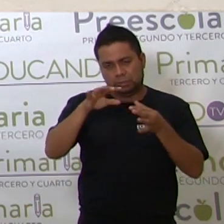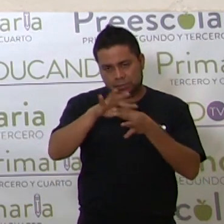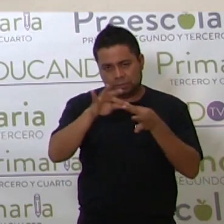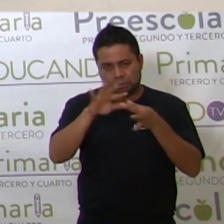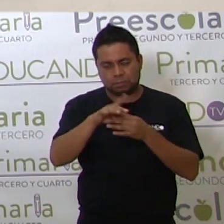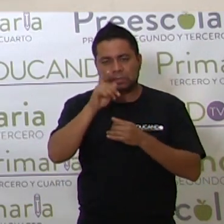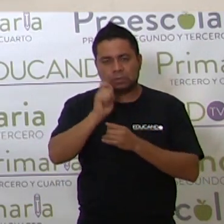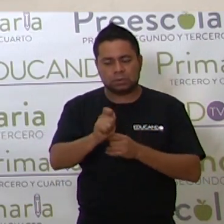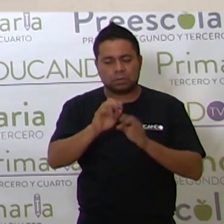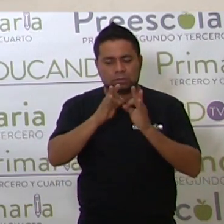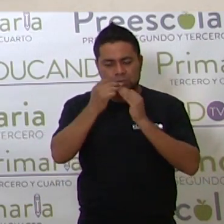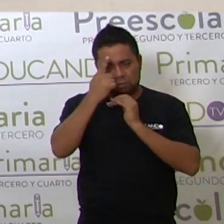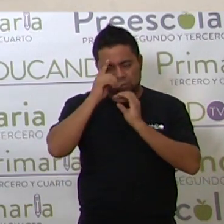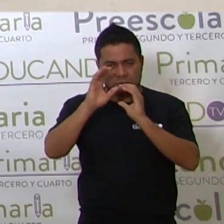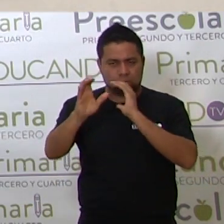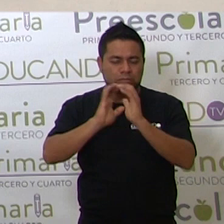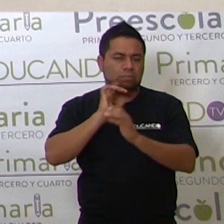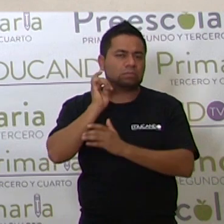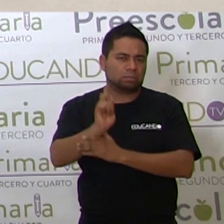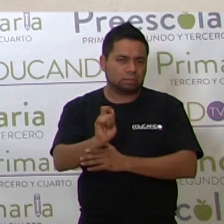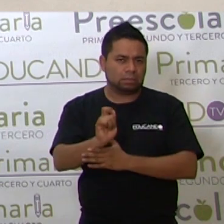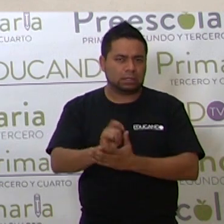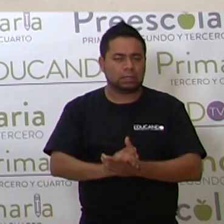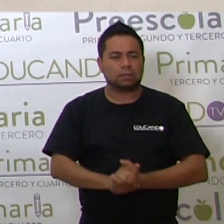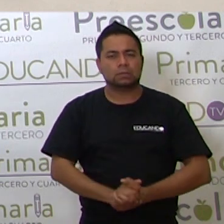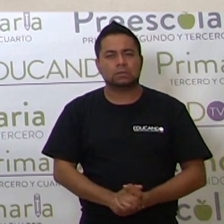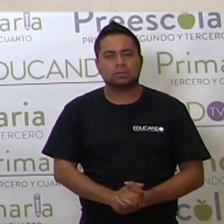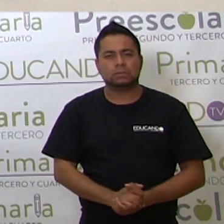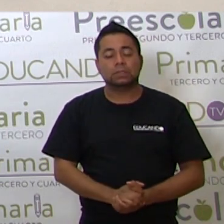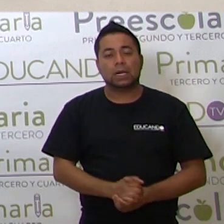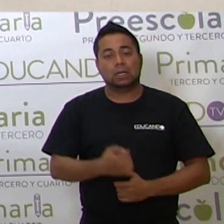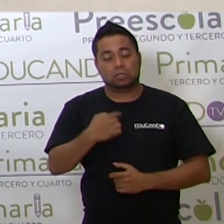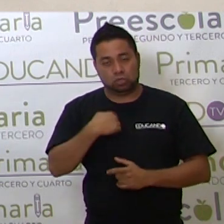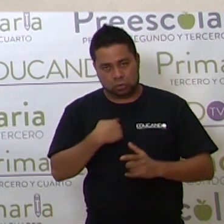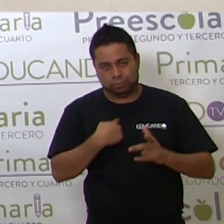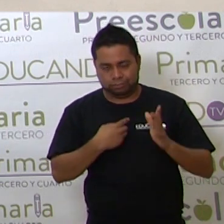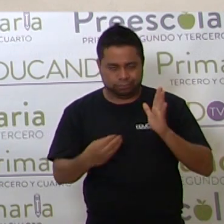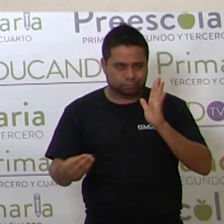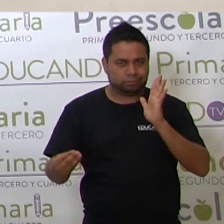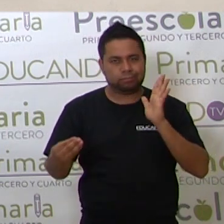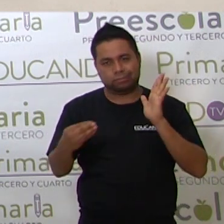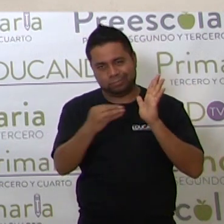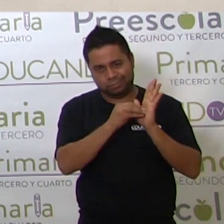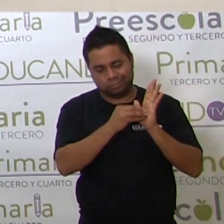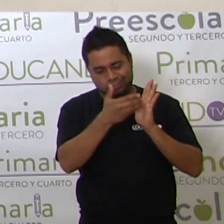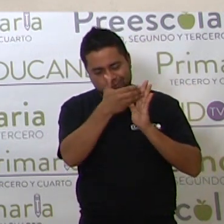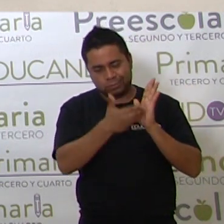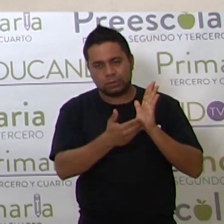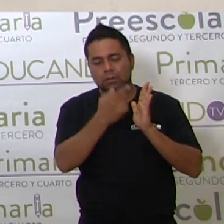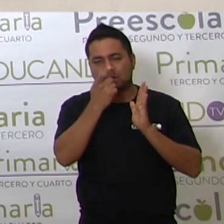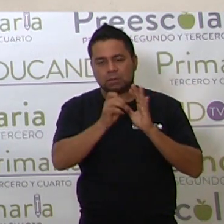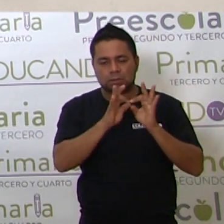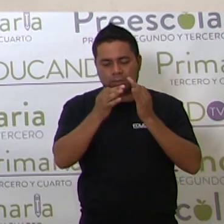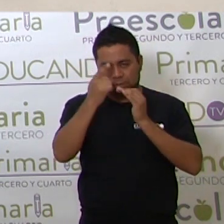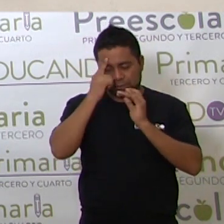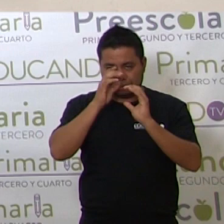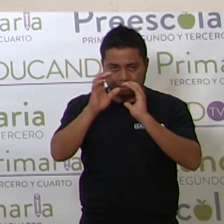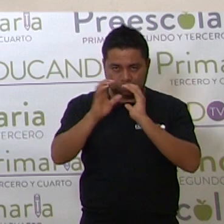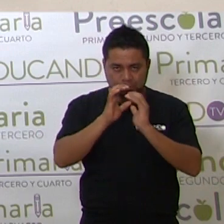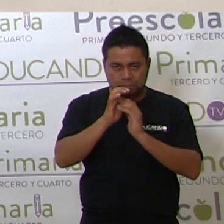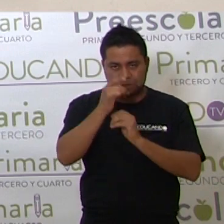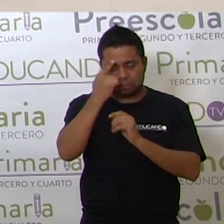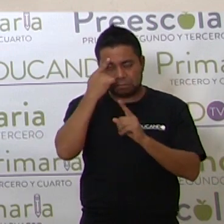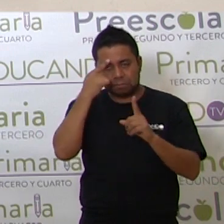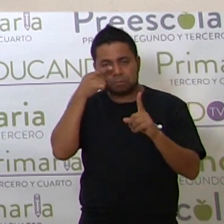los medios de comunicación de acuerdo aquí te voy a poner que los medios de comunicación hacen